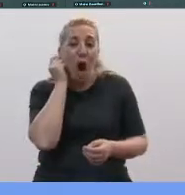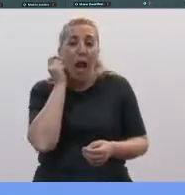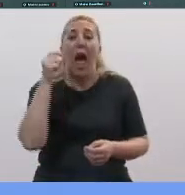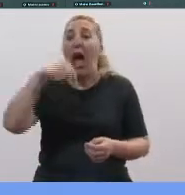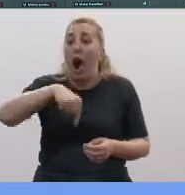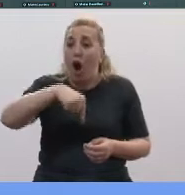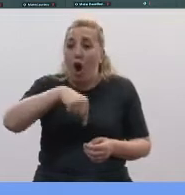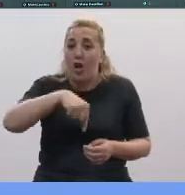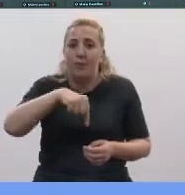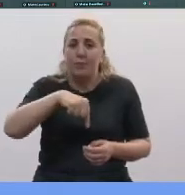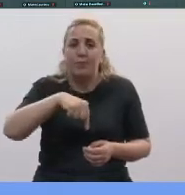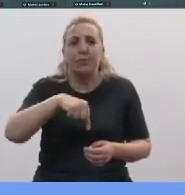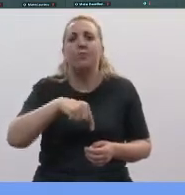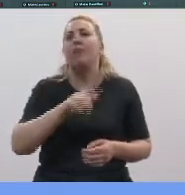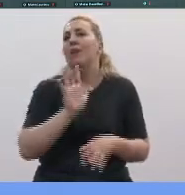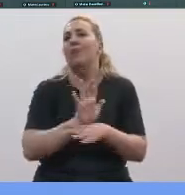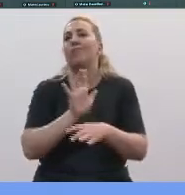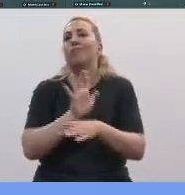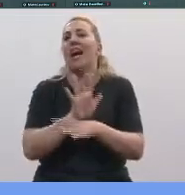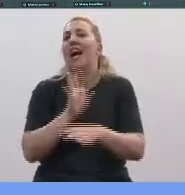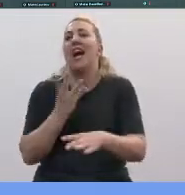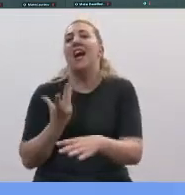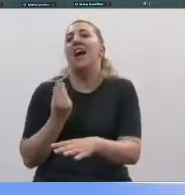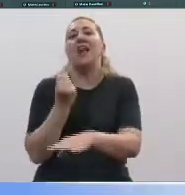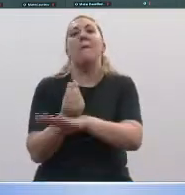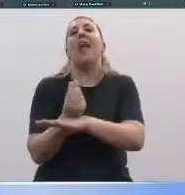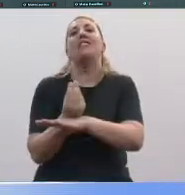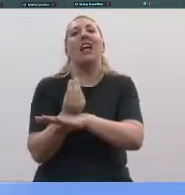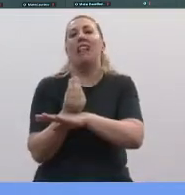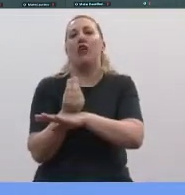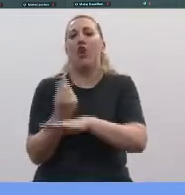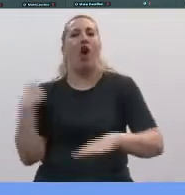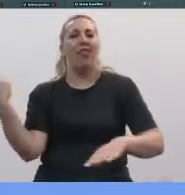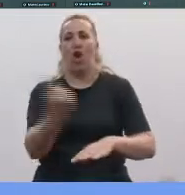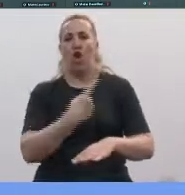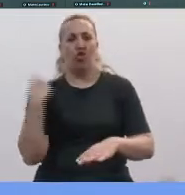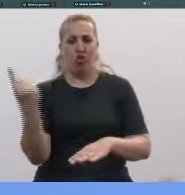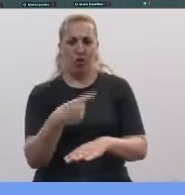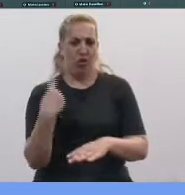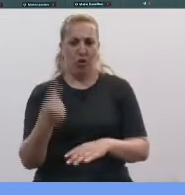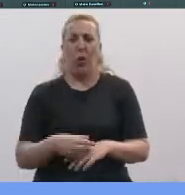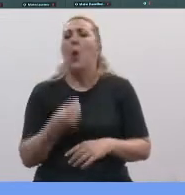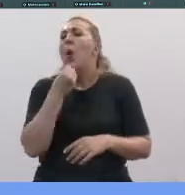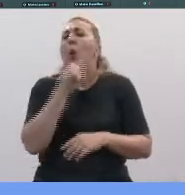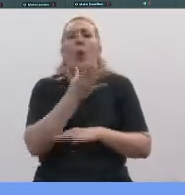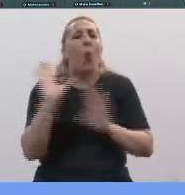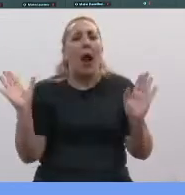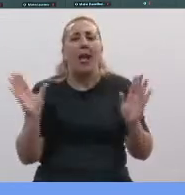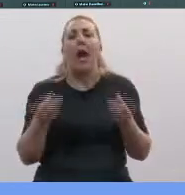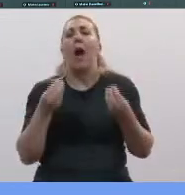sea una representación de todos nosotros, de cualquier origen,